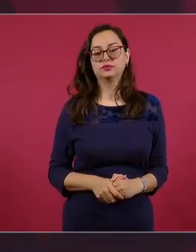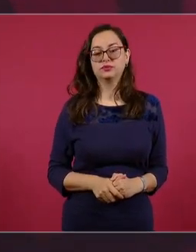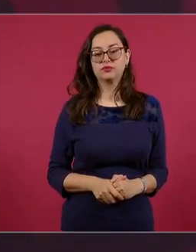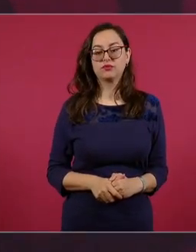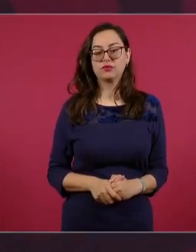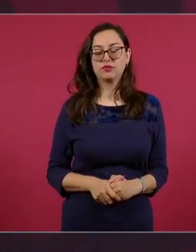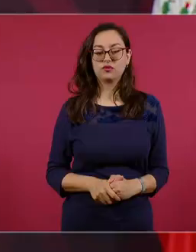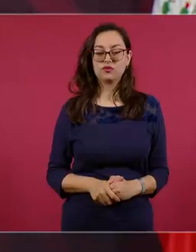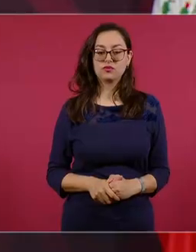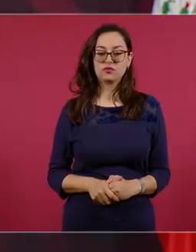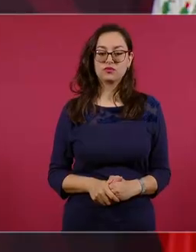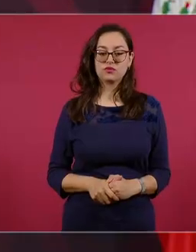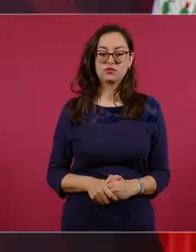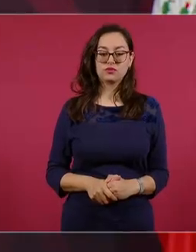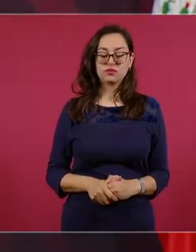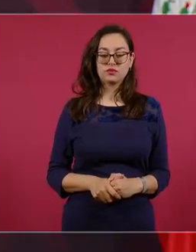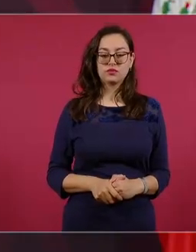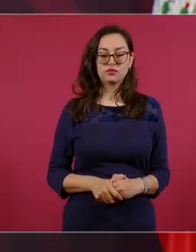¿Cuántos